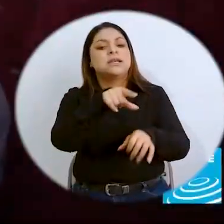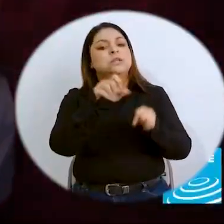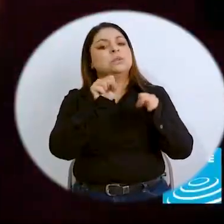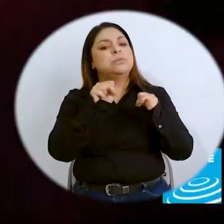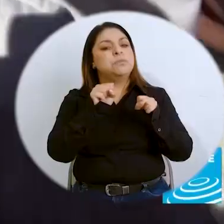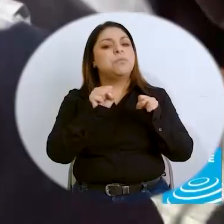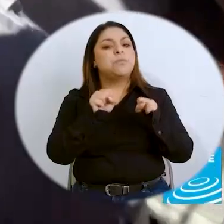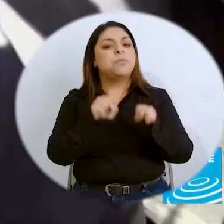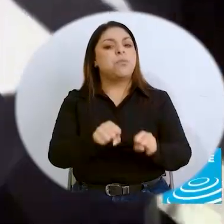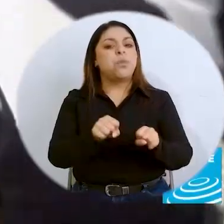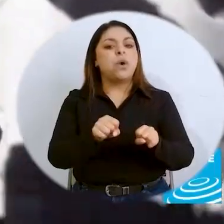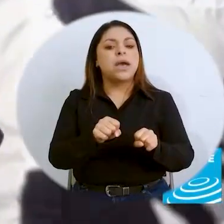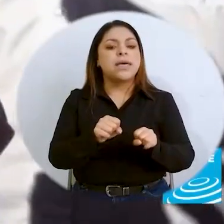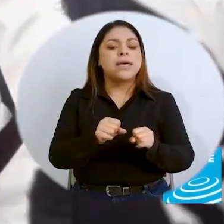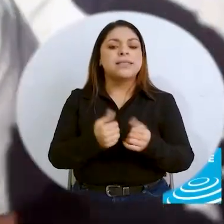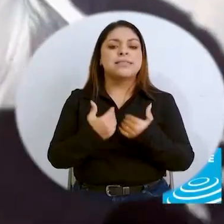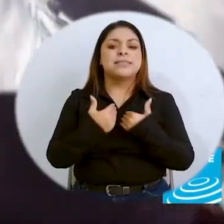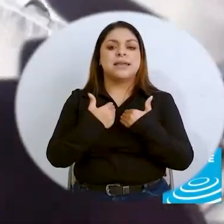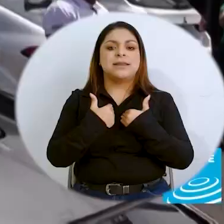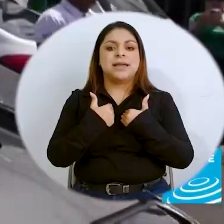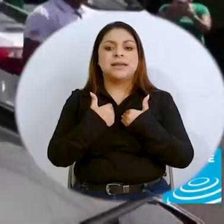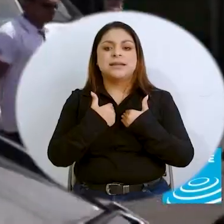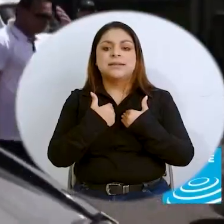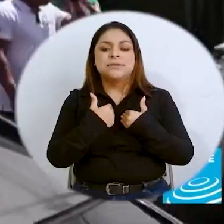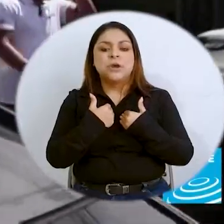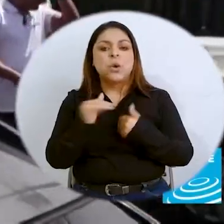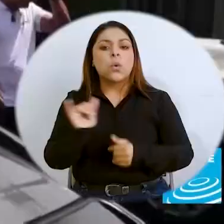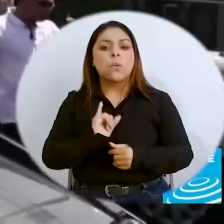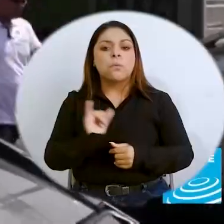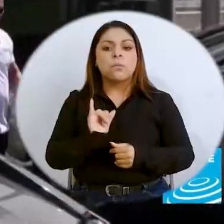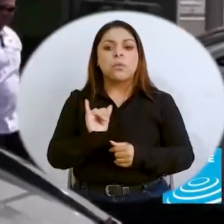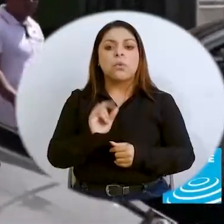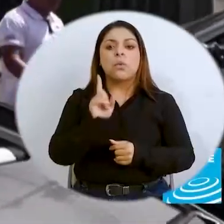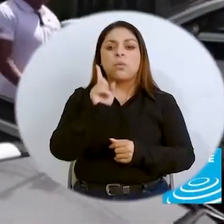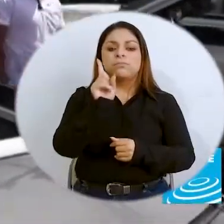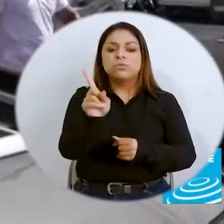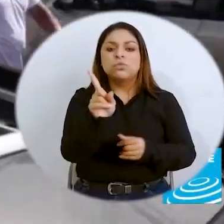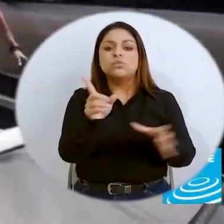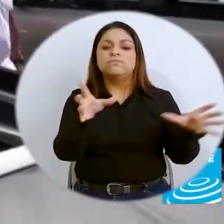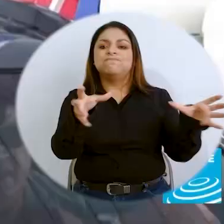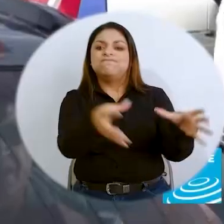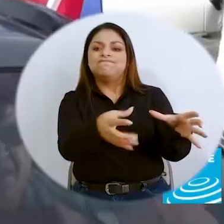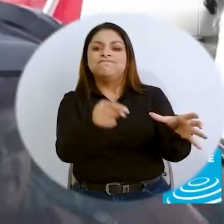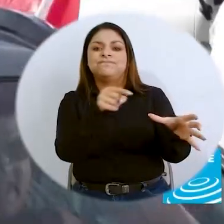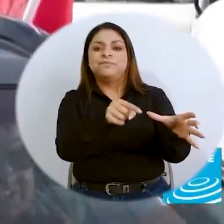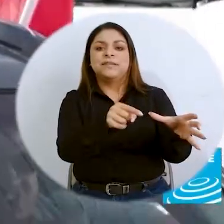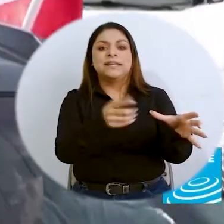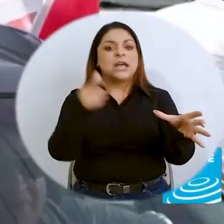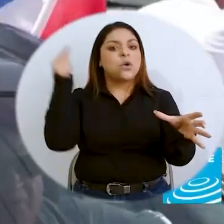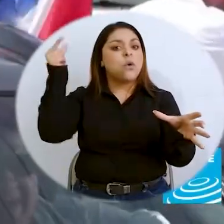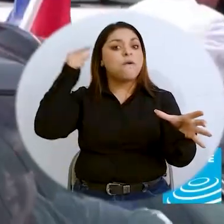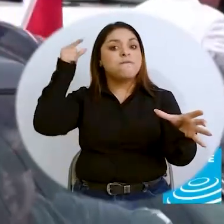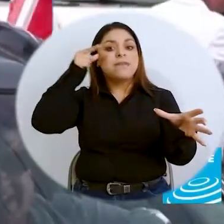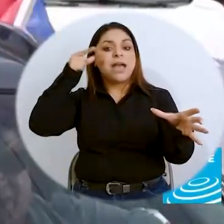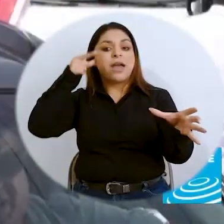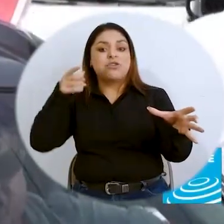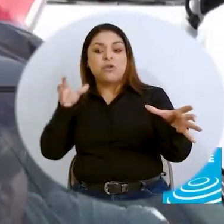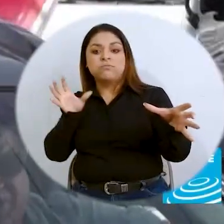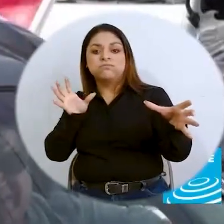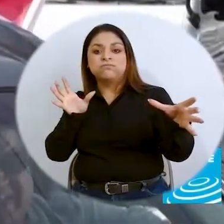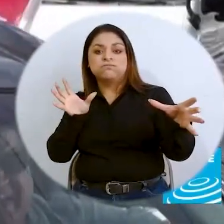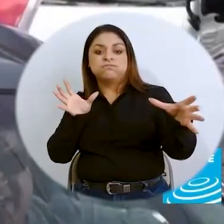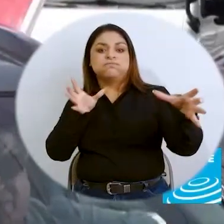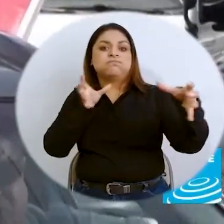posible puede generar mucha legitimidad, puede convertirse en un actor con el que el